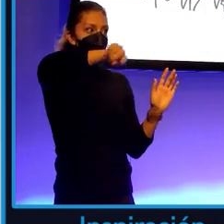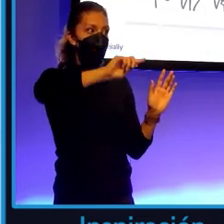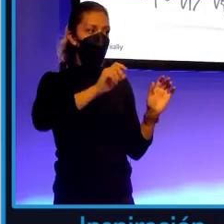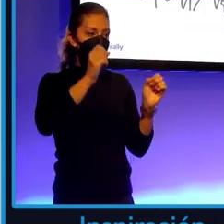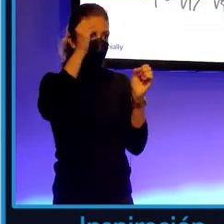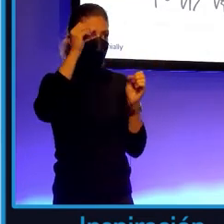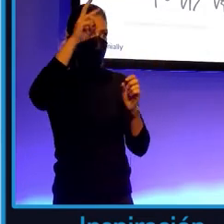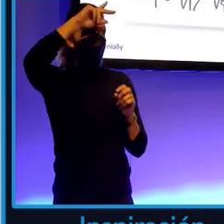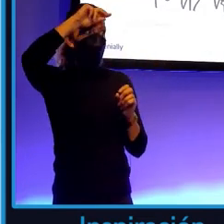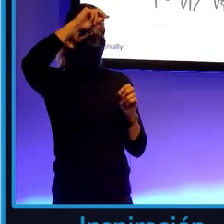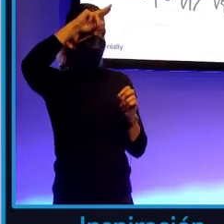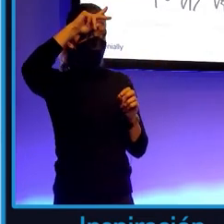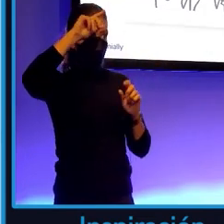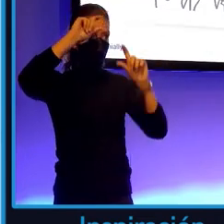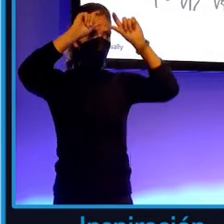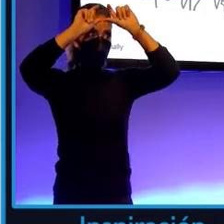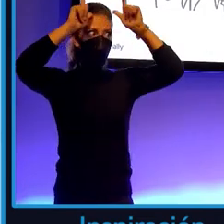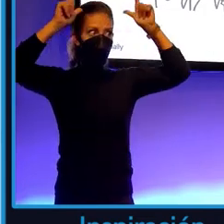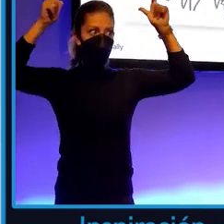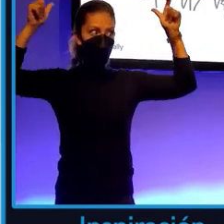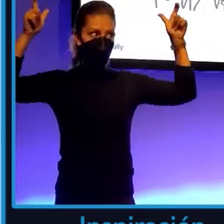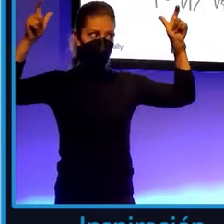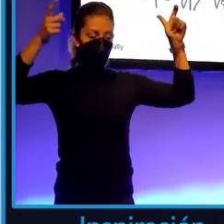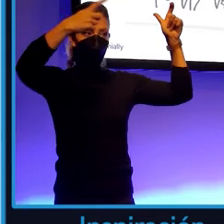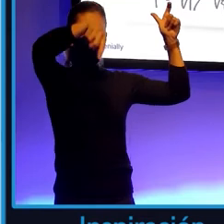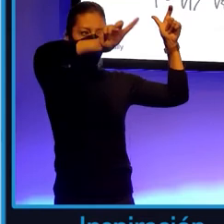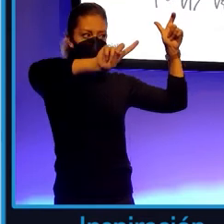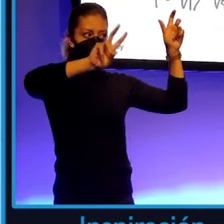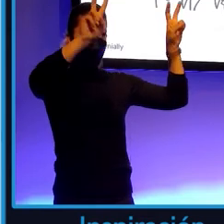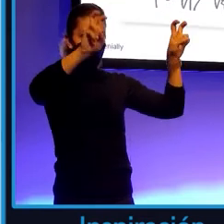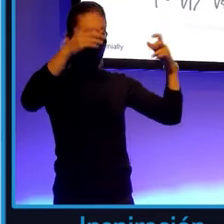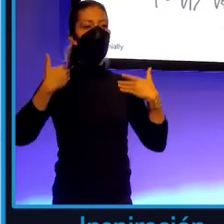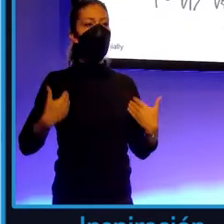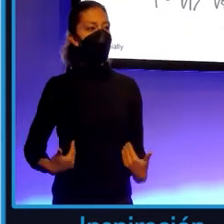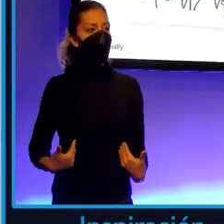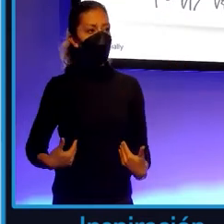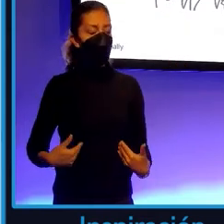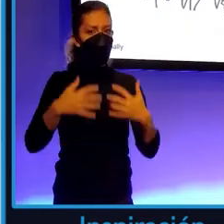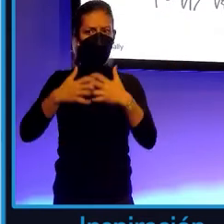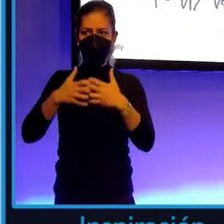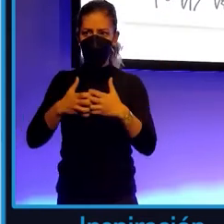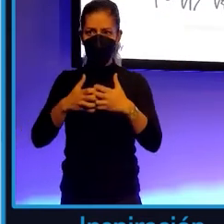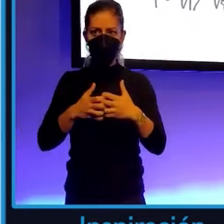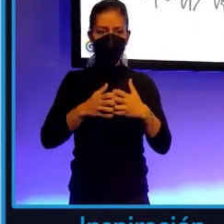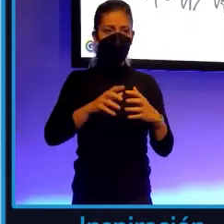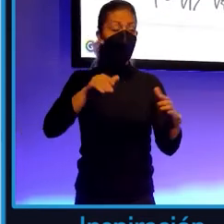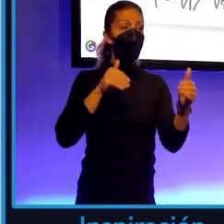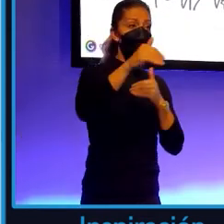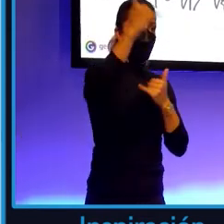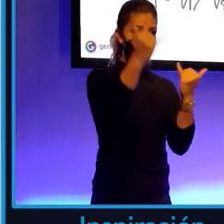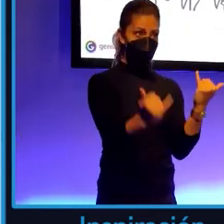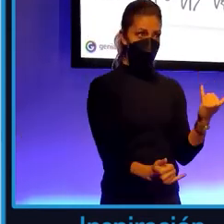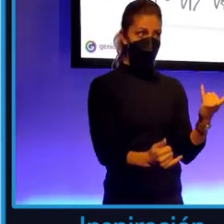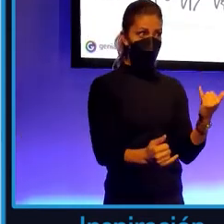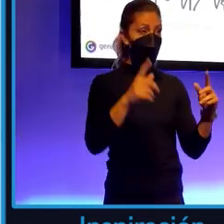vislumbrar esa preocupación y cómo va a ir en la parte más humana o parte de las máquinas o siguiente crisis y hoy está el